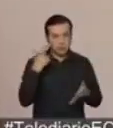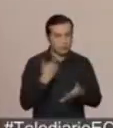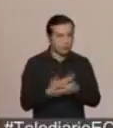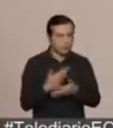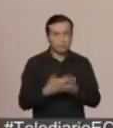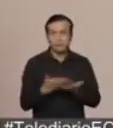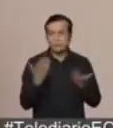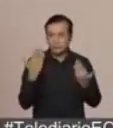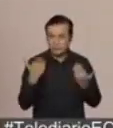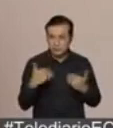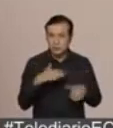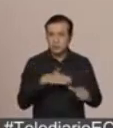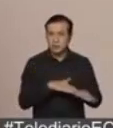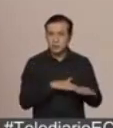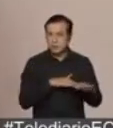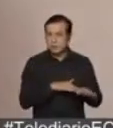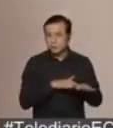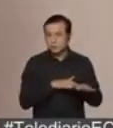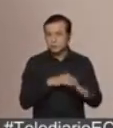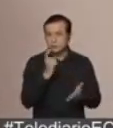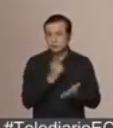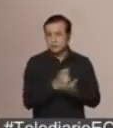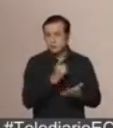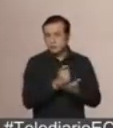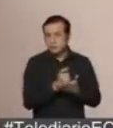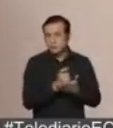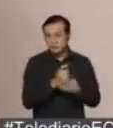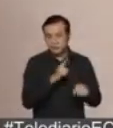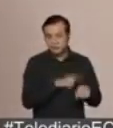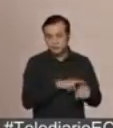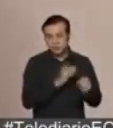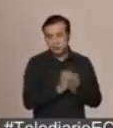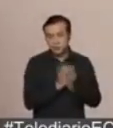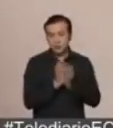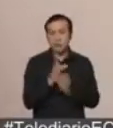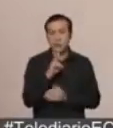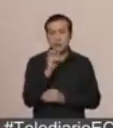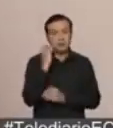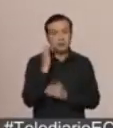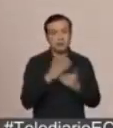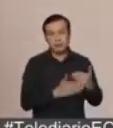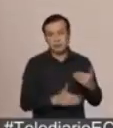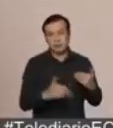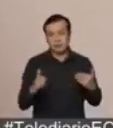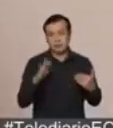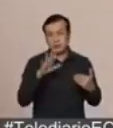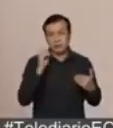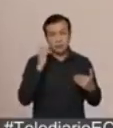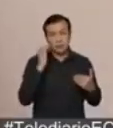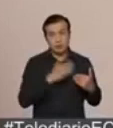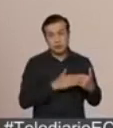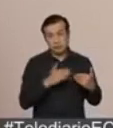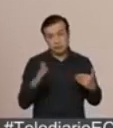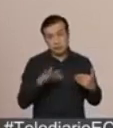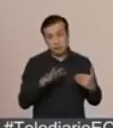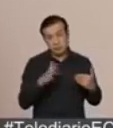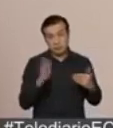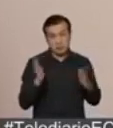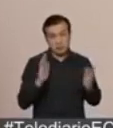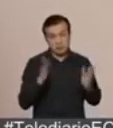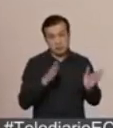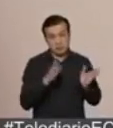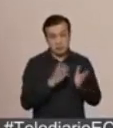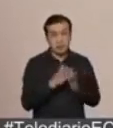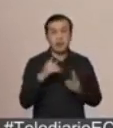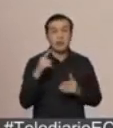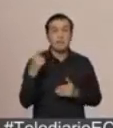se respalden el hecho de que el camarón viajó durante 20 días o 50 días, entre 20 y 50 días de tránsito a menos